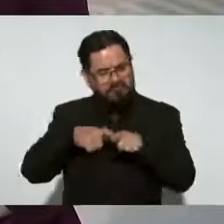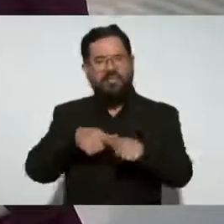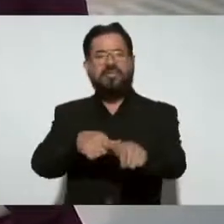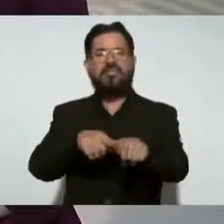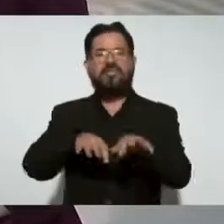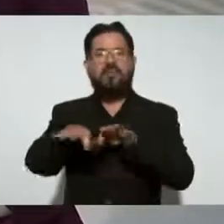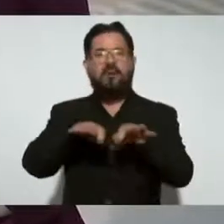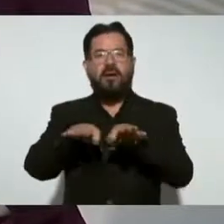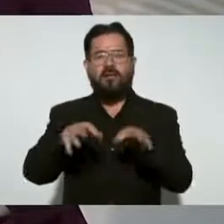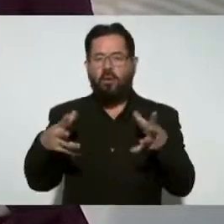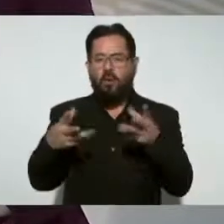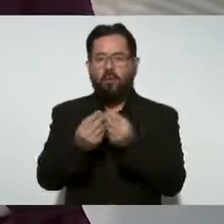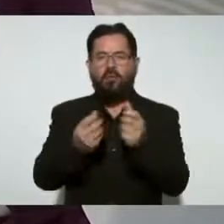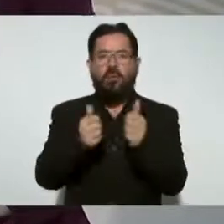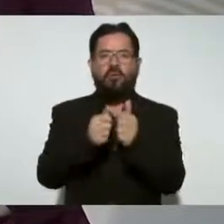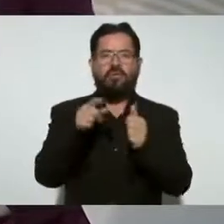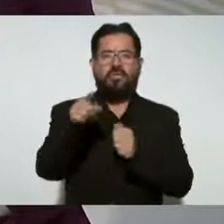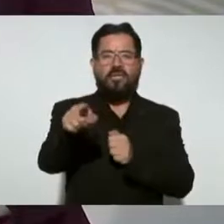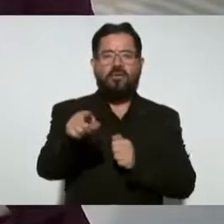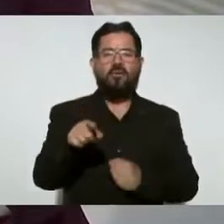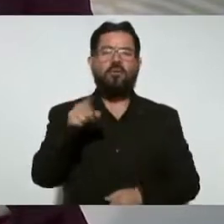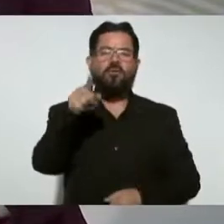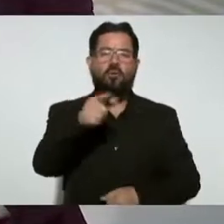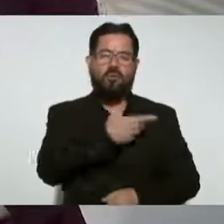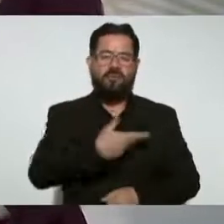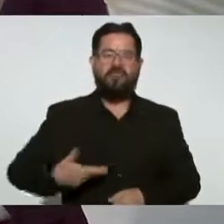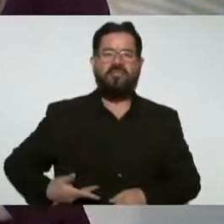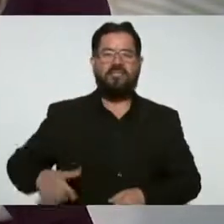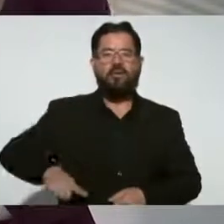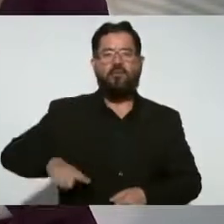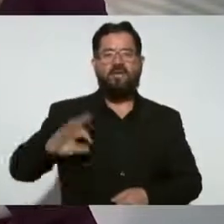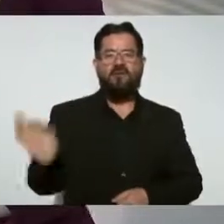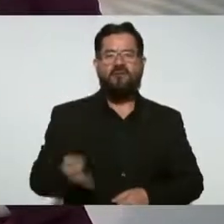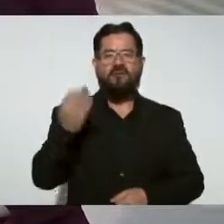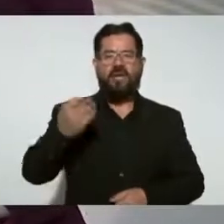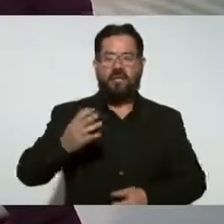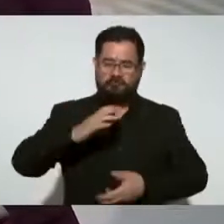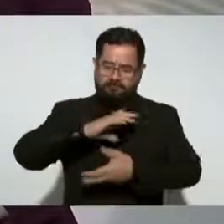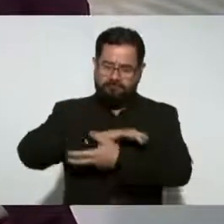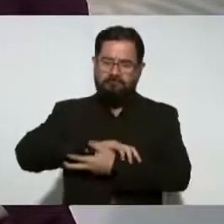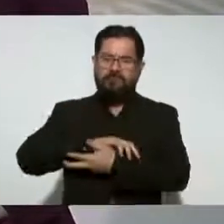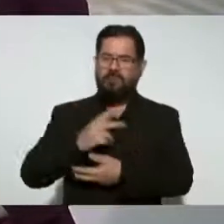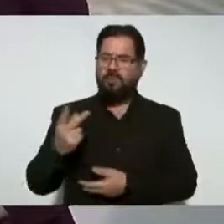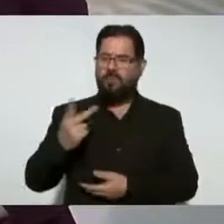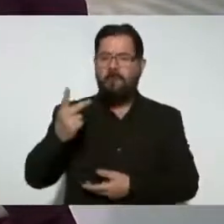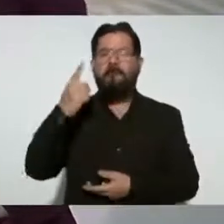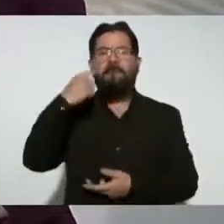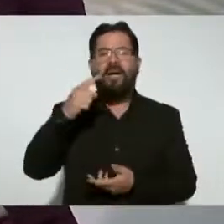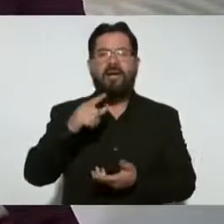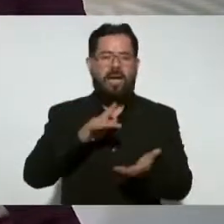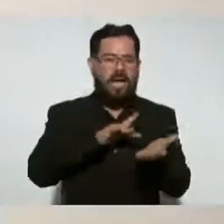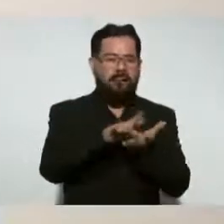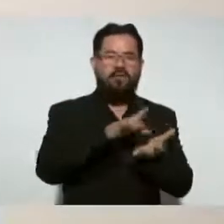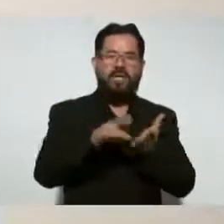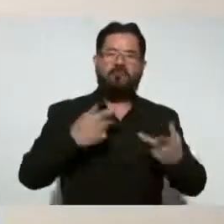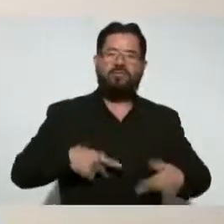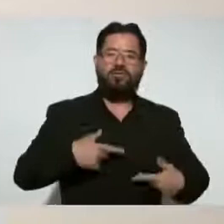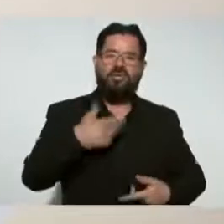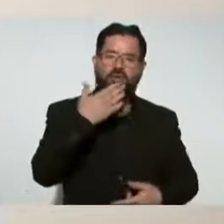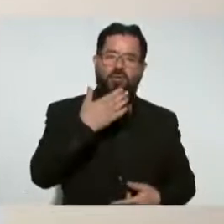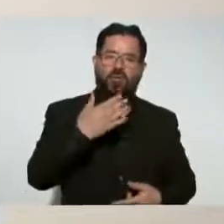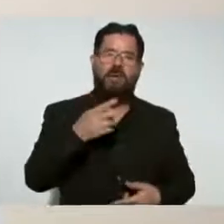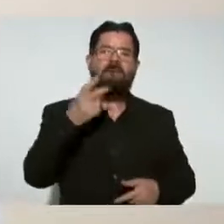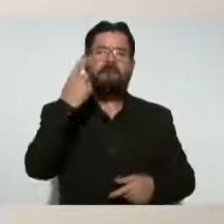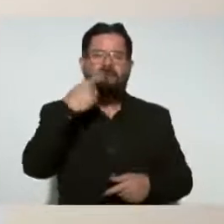mano de usted, el que preside el Ejecutivo Federal, de la mano para los sonorenses, para que tengamos mejores oportunidades y